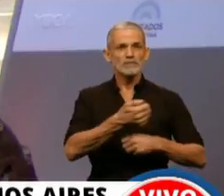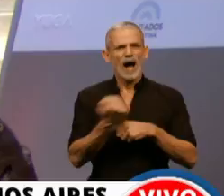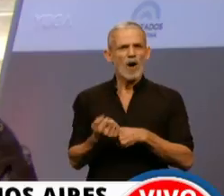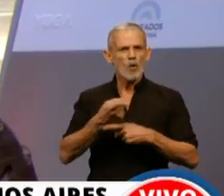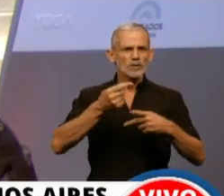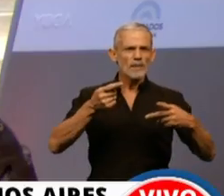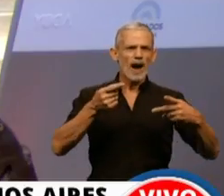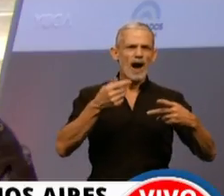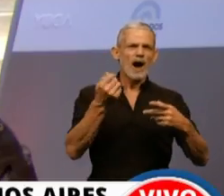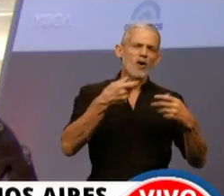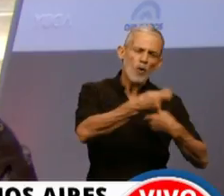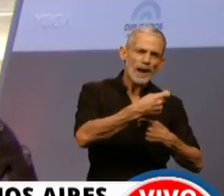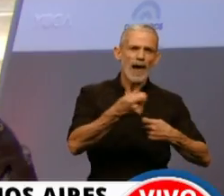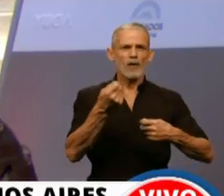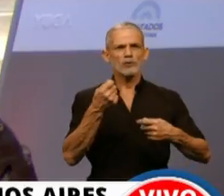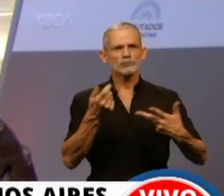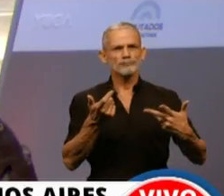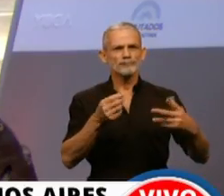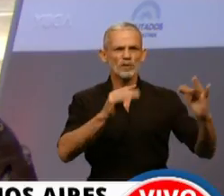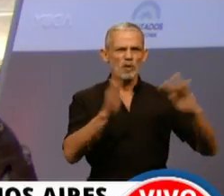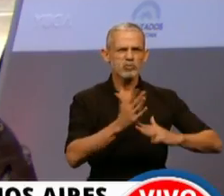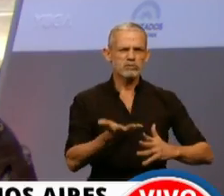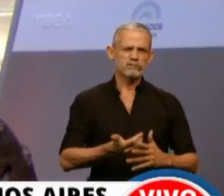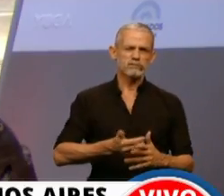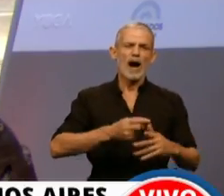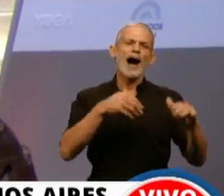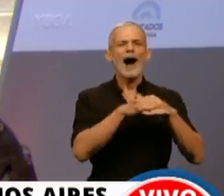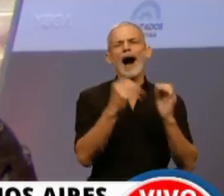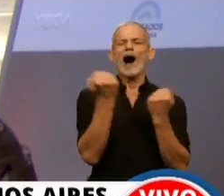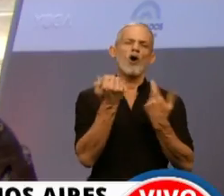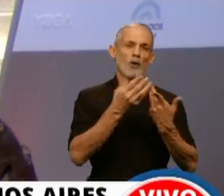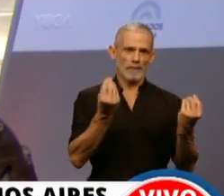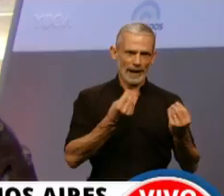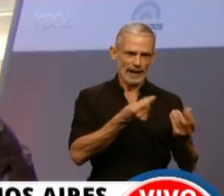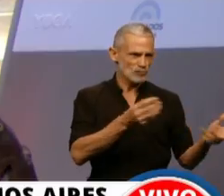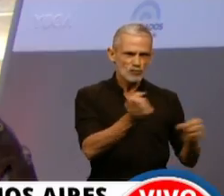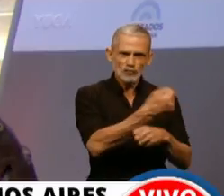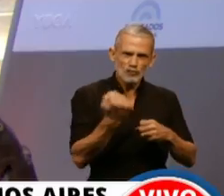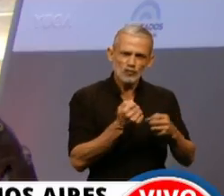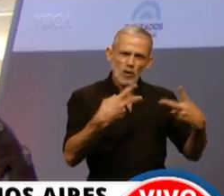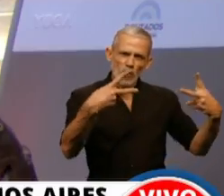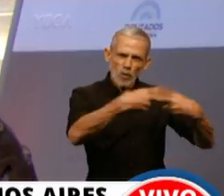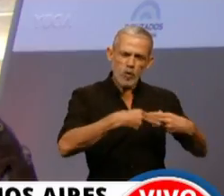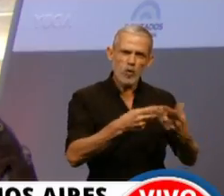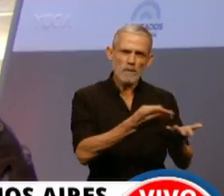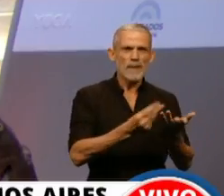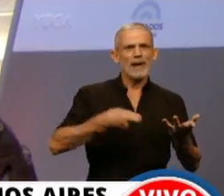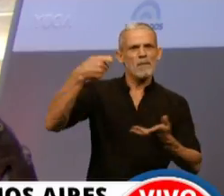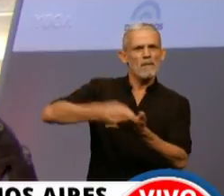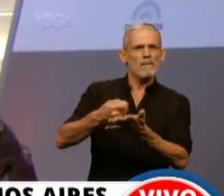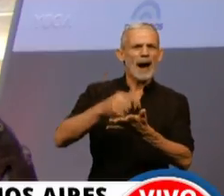jubilados un ahorro le decía en un ajuste para pagar la deuda dos mil 800 millones dólares según la fuente